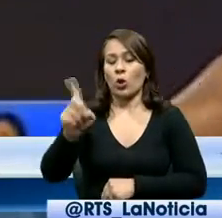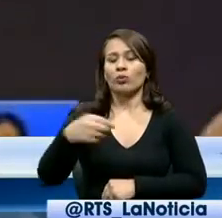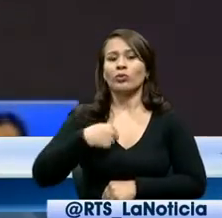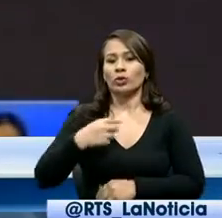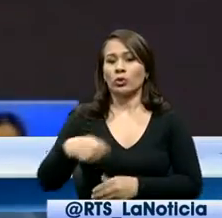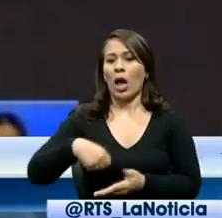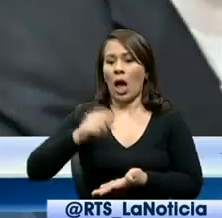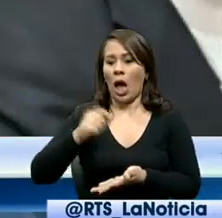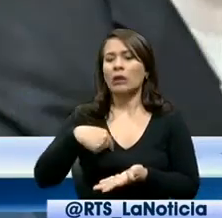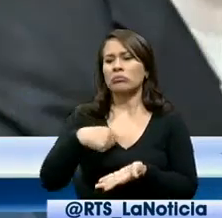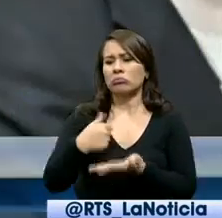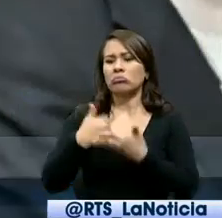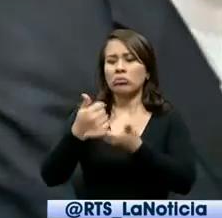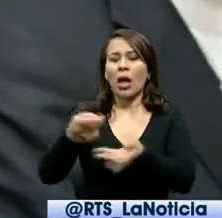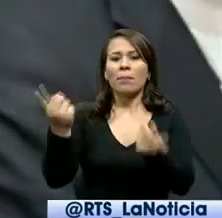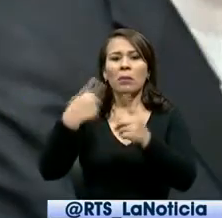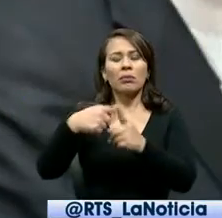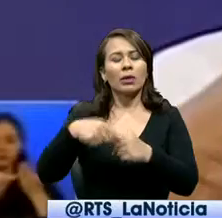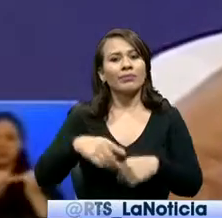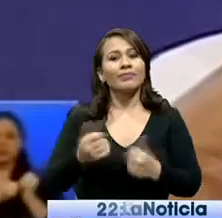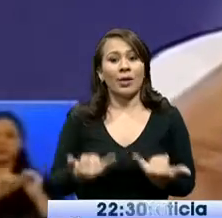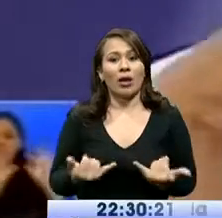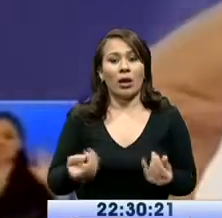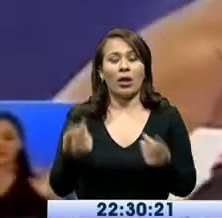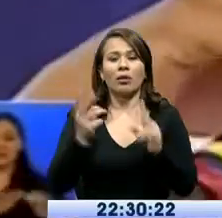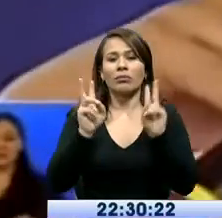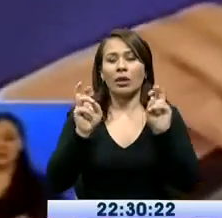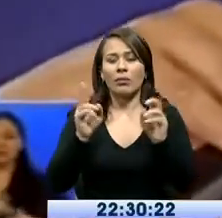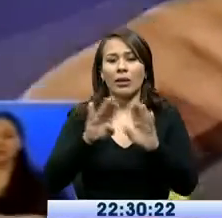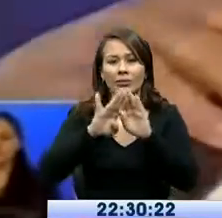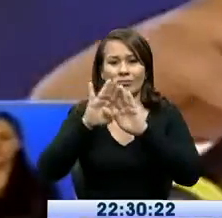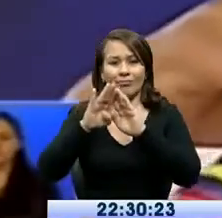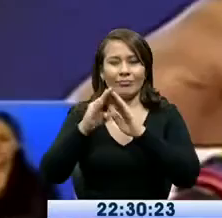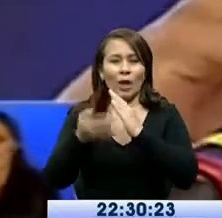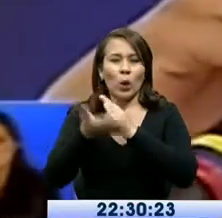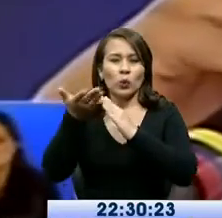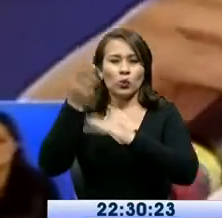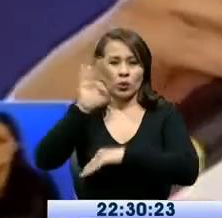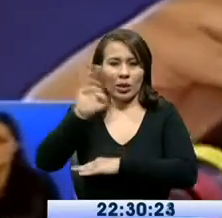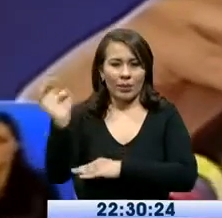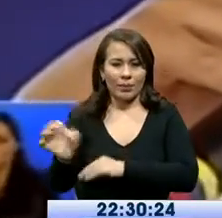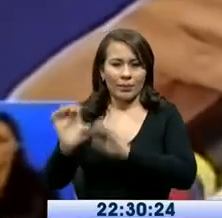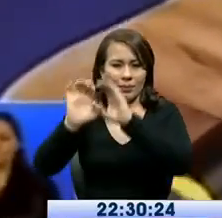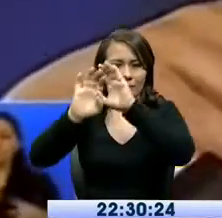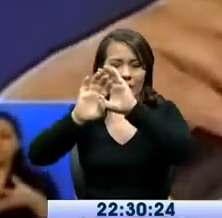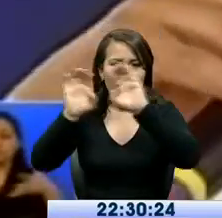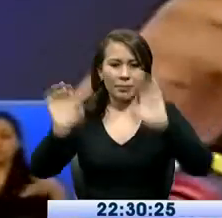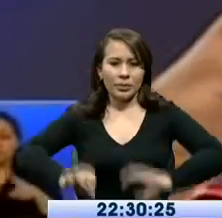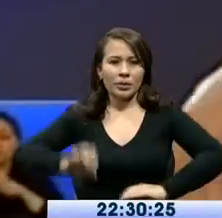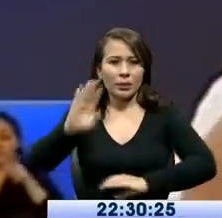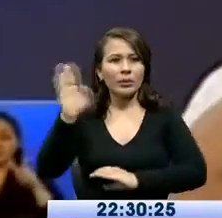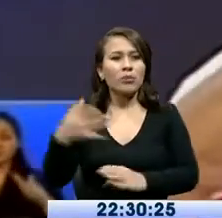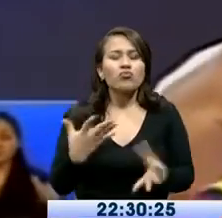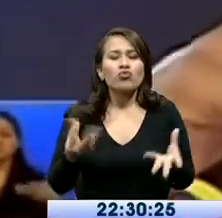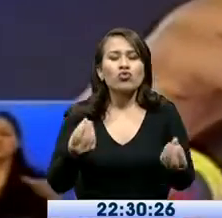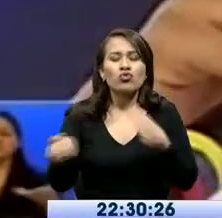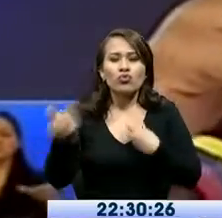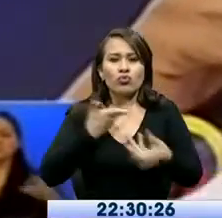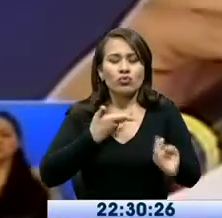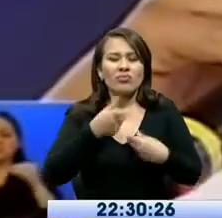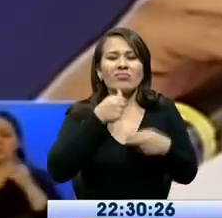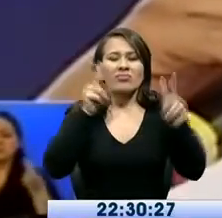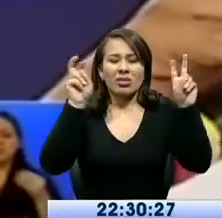subcontratar. Caso Odebrecht. Se han pedido reportes a muchos, muchos lugares de movimientos